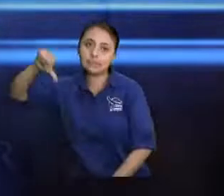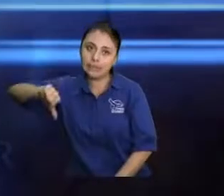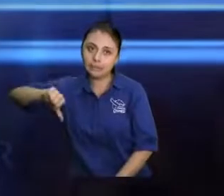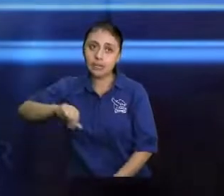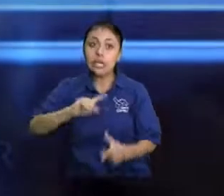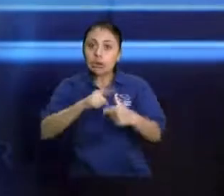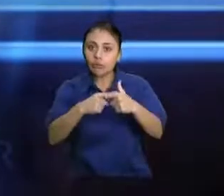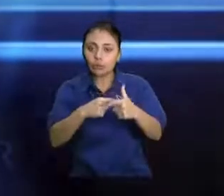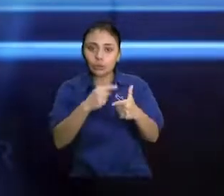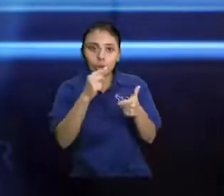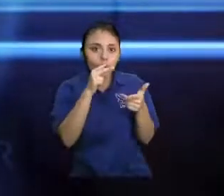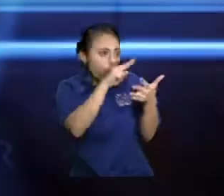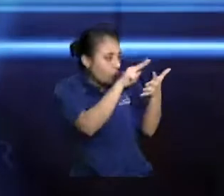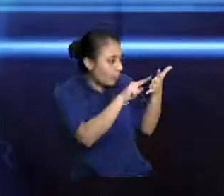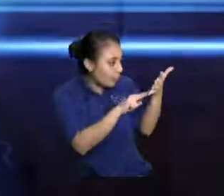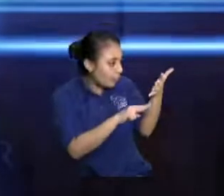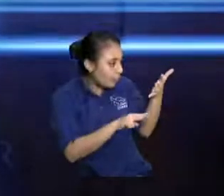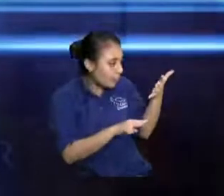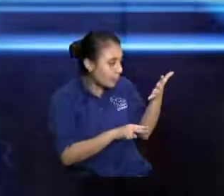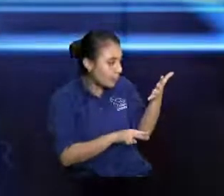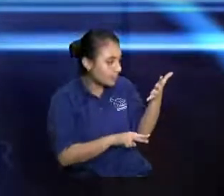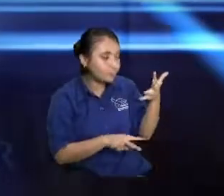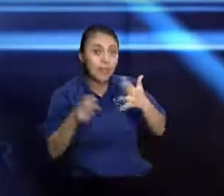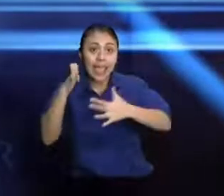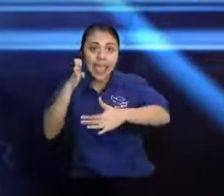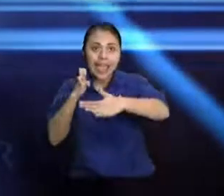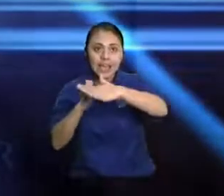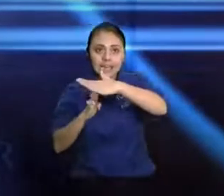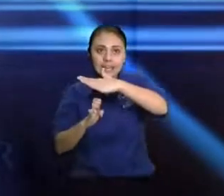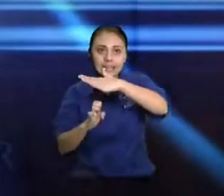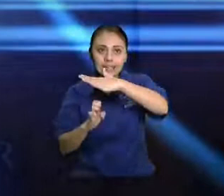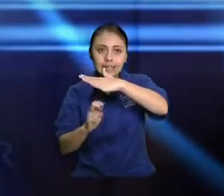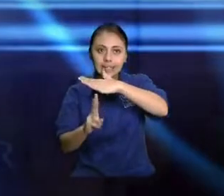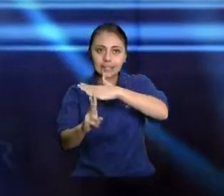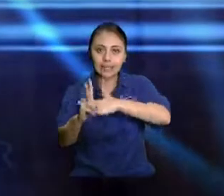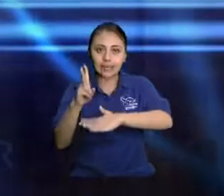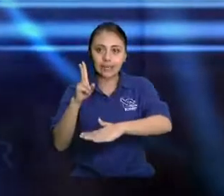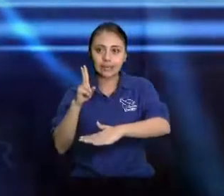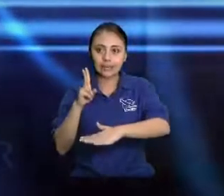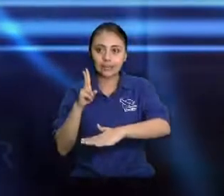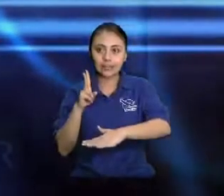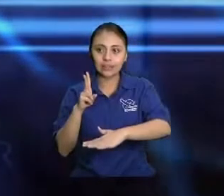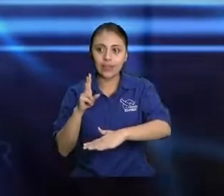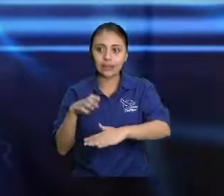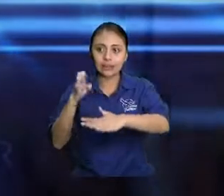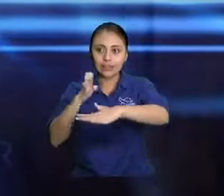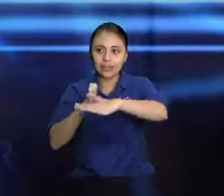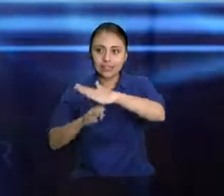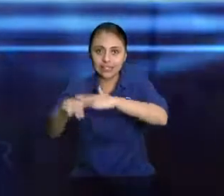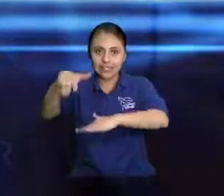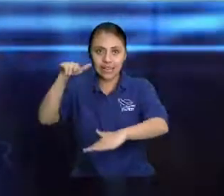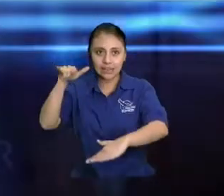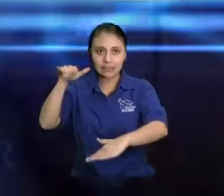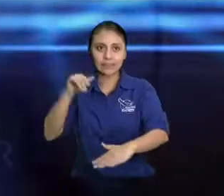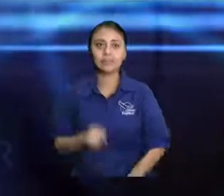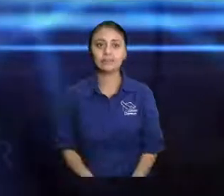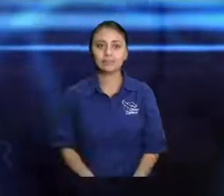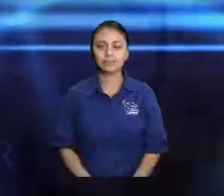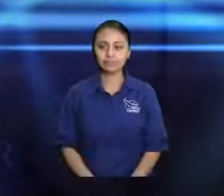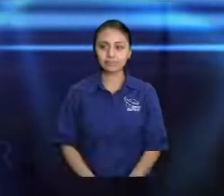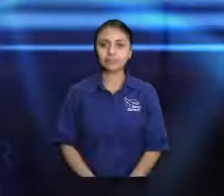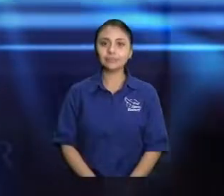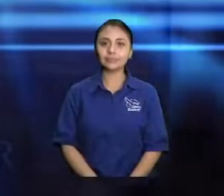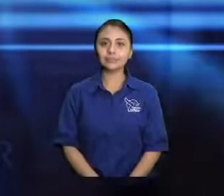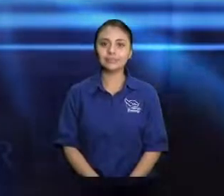nosotros leemos el libro de Ezequiel, desde esta perspectiva nos damos cuenta que los sacerdotes sí están en la pura calle. Cuando leemos el libro primero de Samuel,